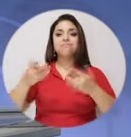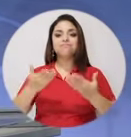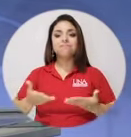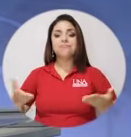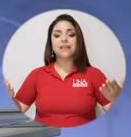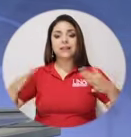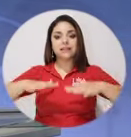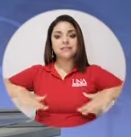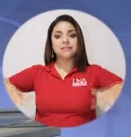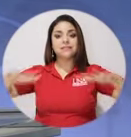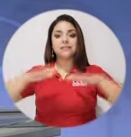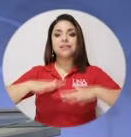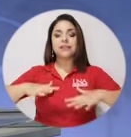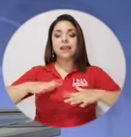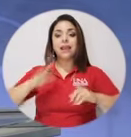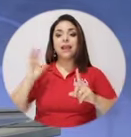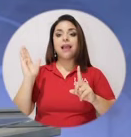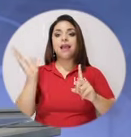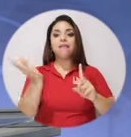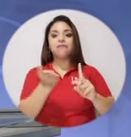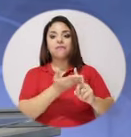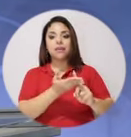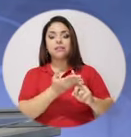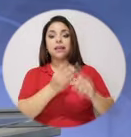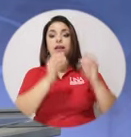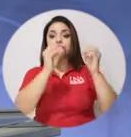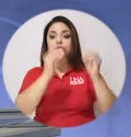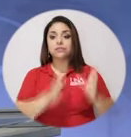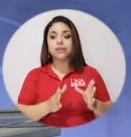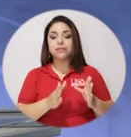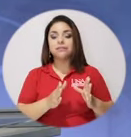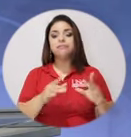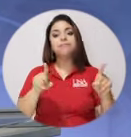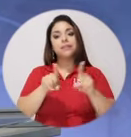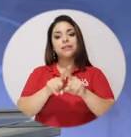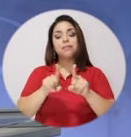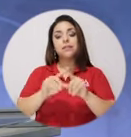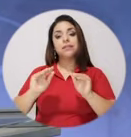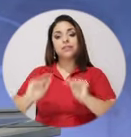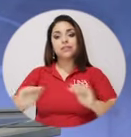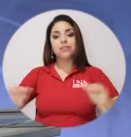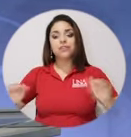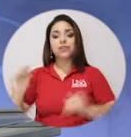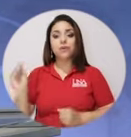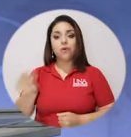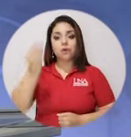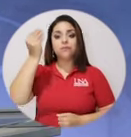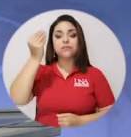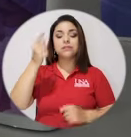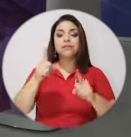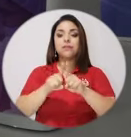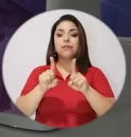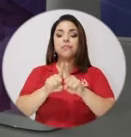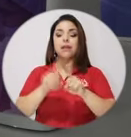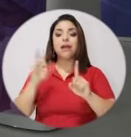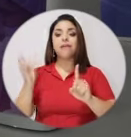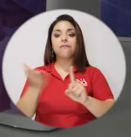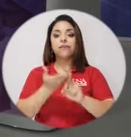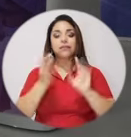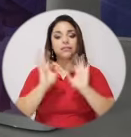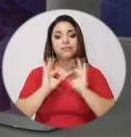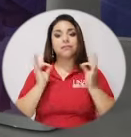hay en nuestro sector, que afectan tanto a la parte docente como, ¿verdad?, niños, niñas y adolescentes, y también la parte